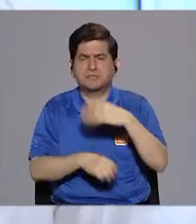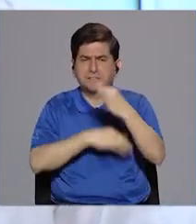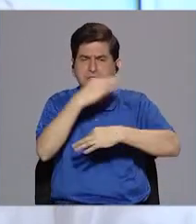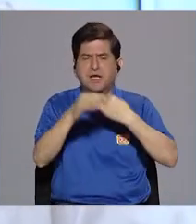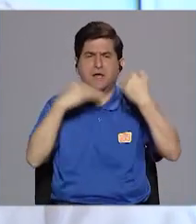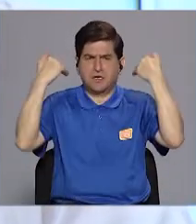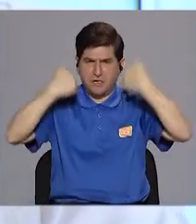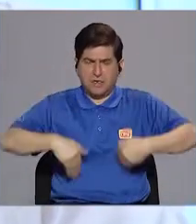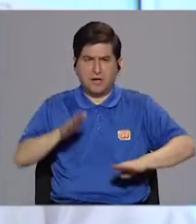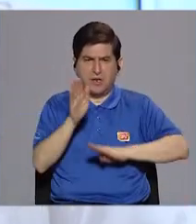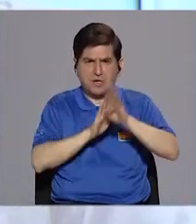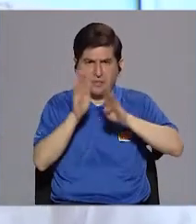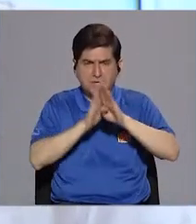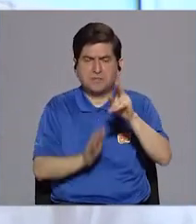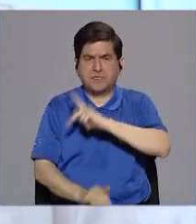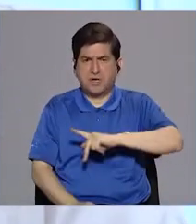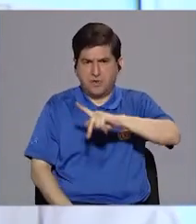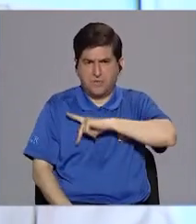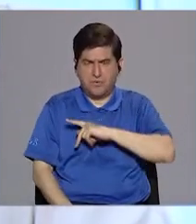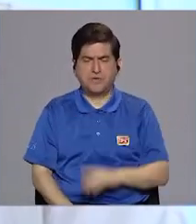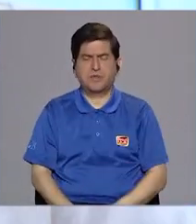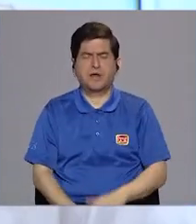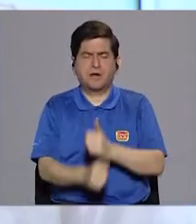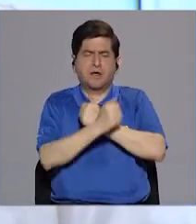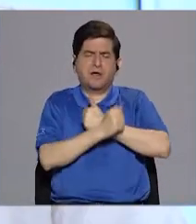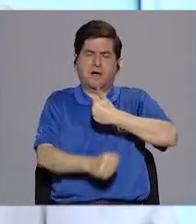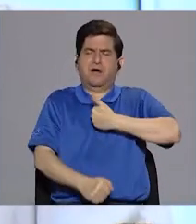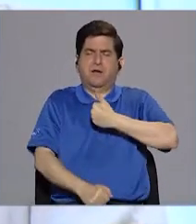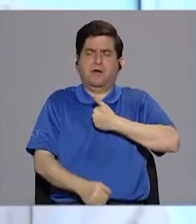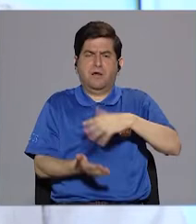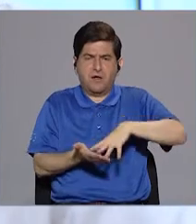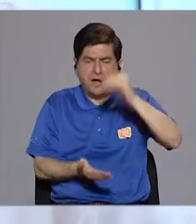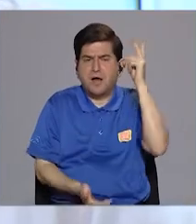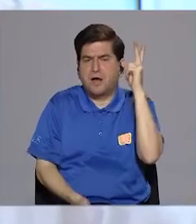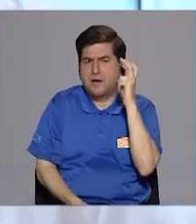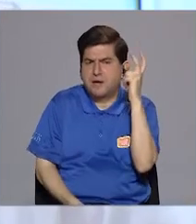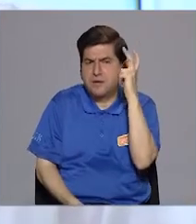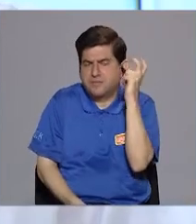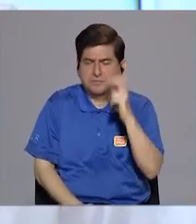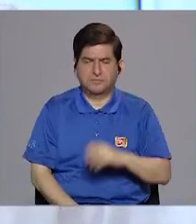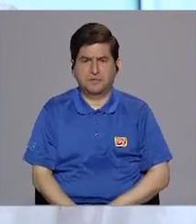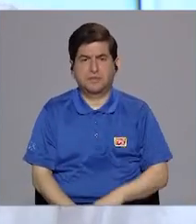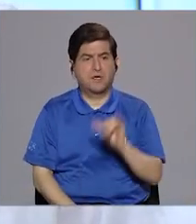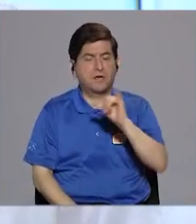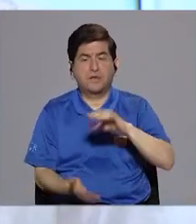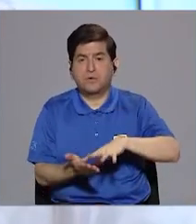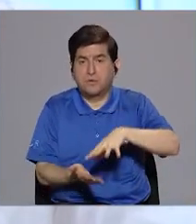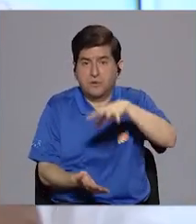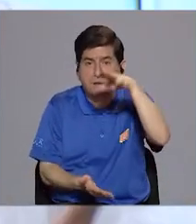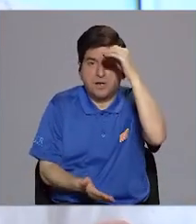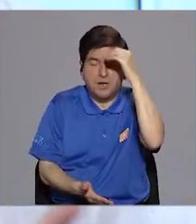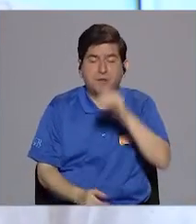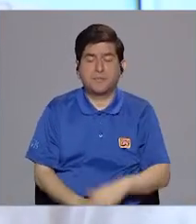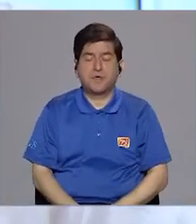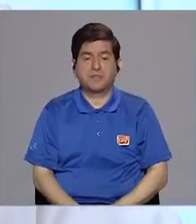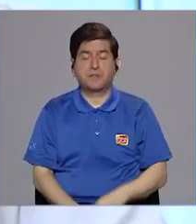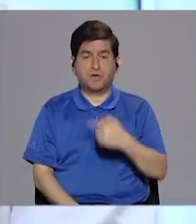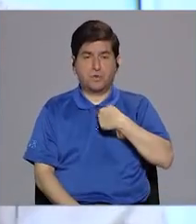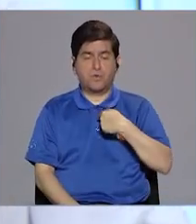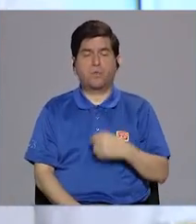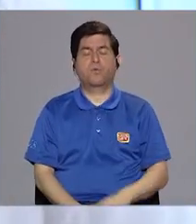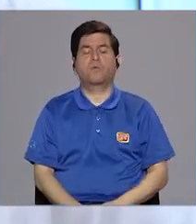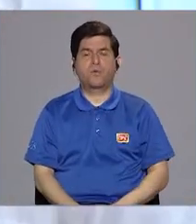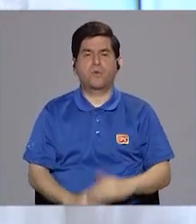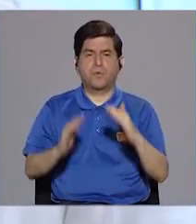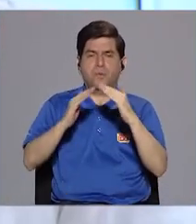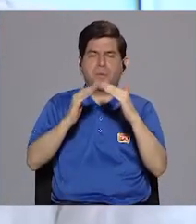humanísticas, ¿no? A desarrollar personalidades, a dar autoestima, a aprender a escucharse, aprender a vivir en armonía, a